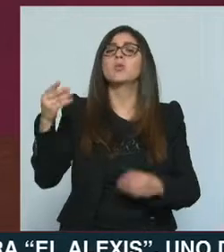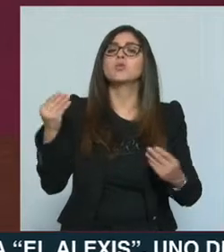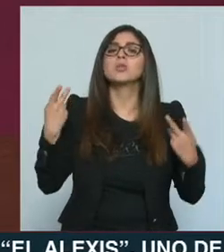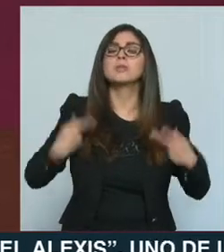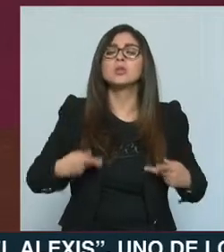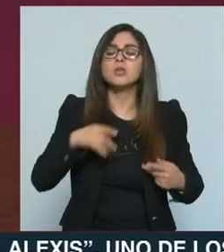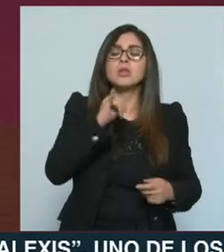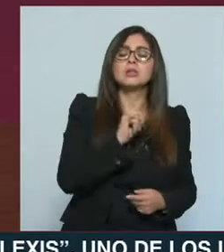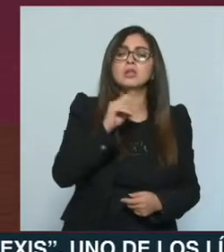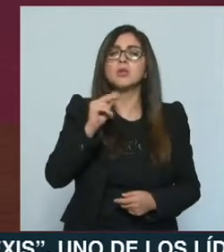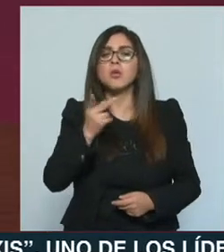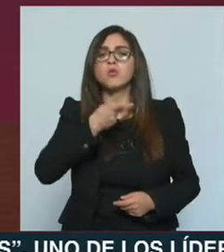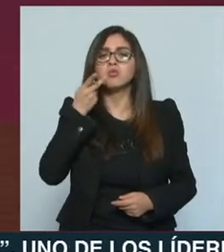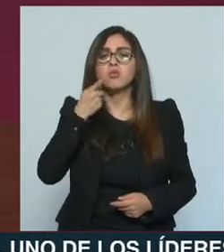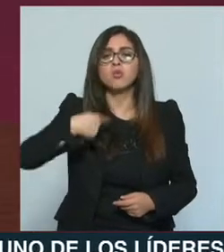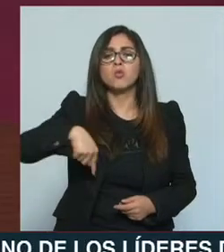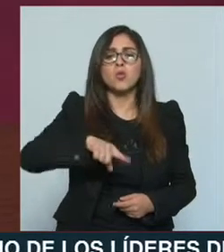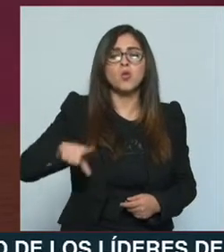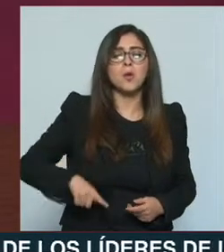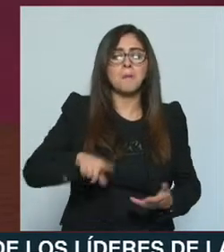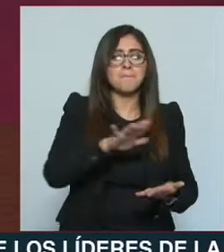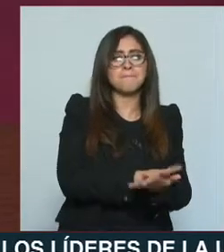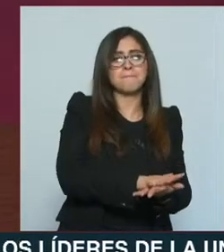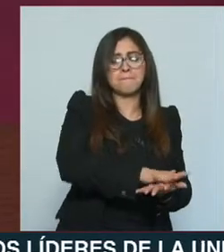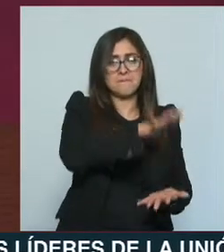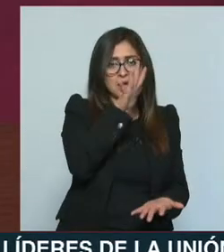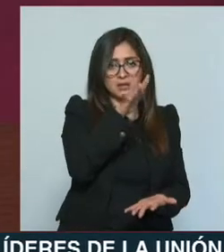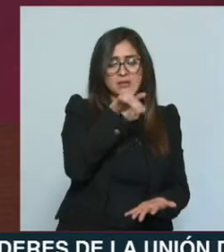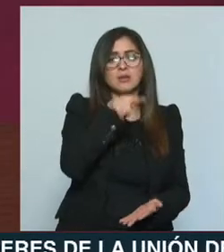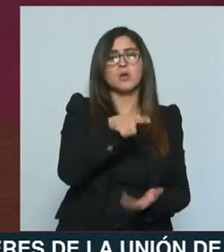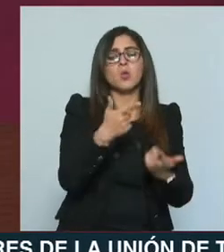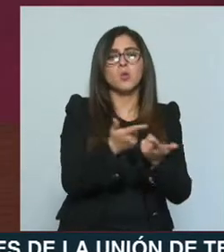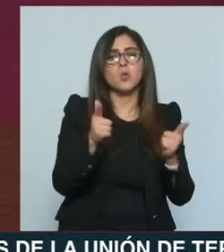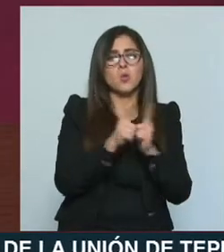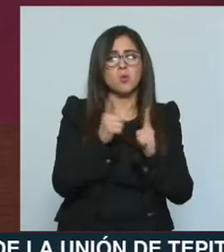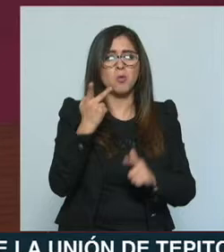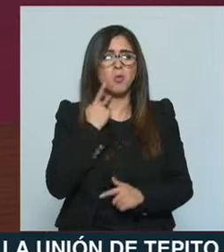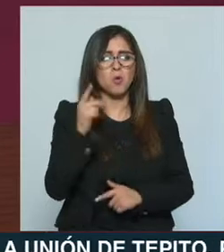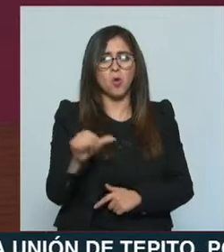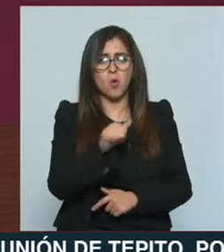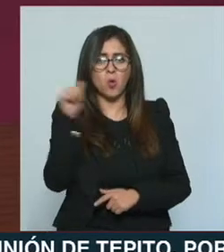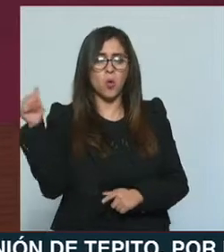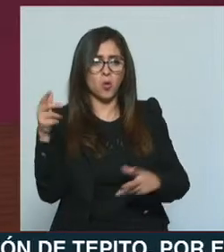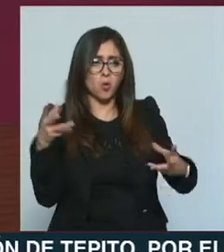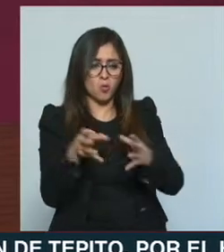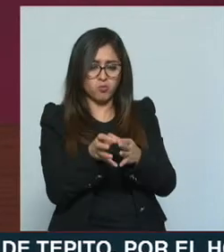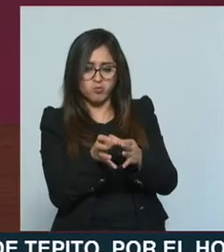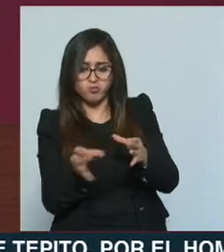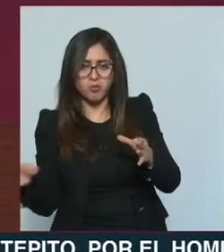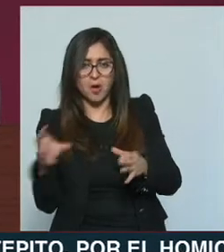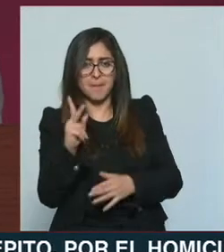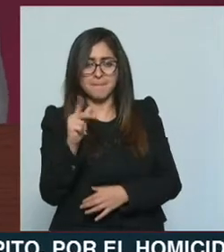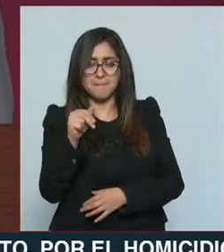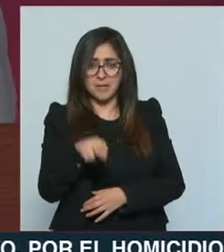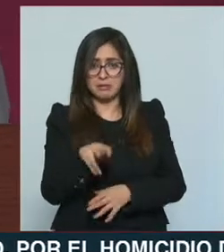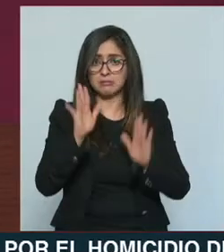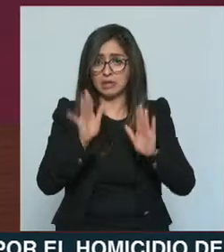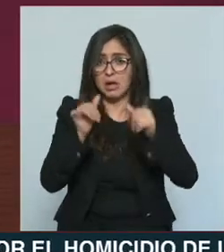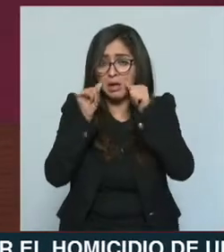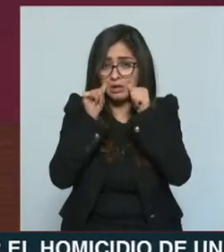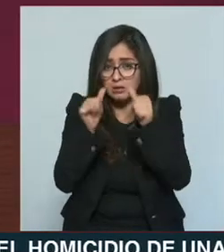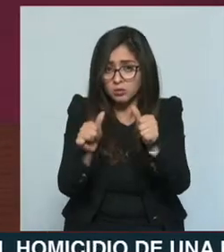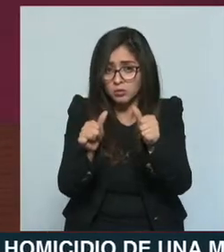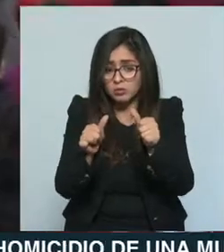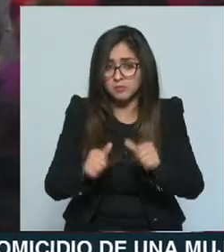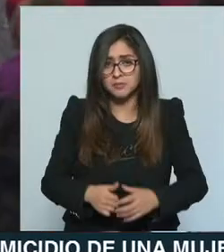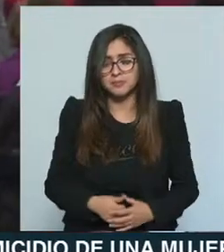bueno, pues está con un gobierno mayoritario, es decir, la oposición ha participado, ha sido escuchada. Pues te pongo el ejemplo